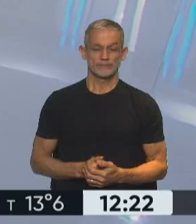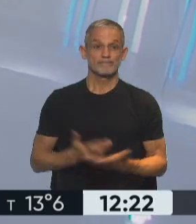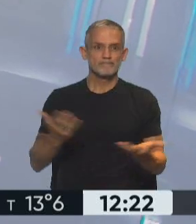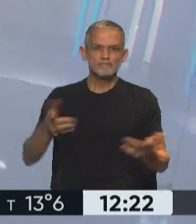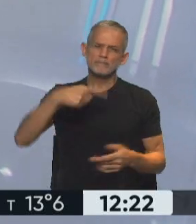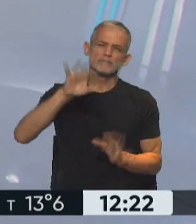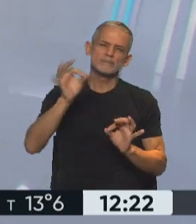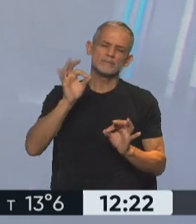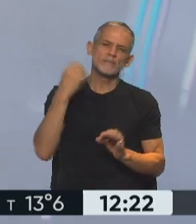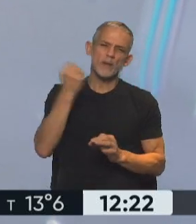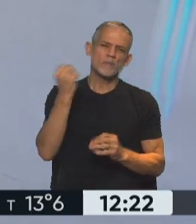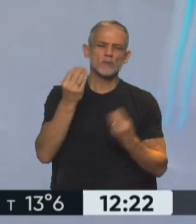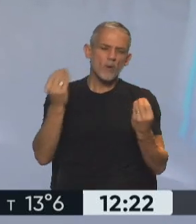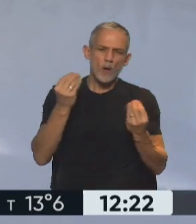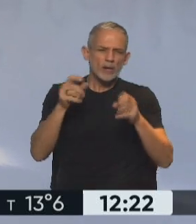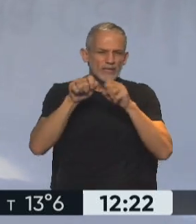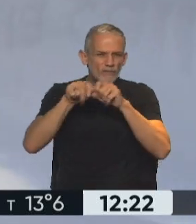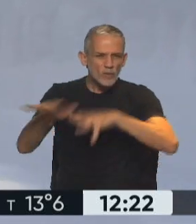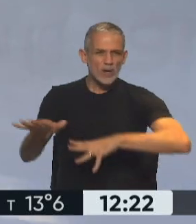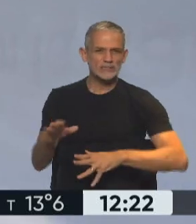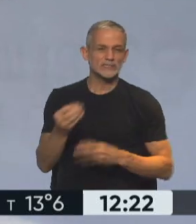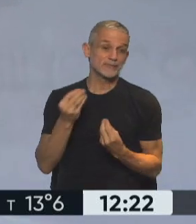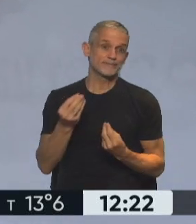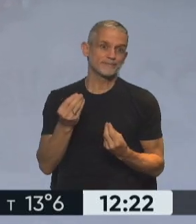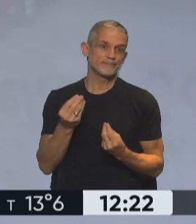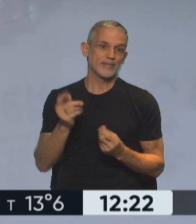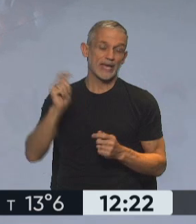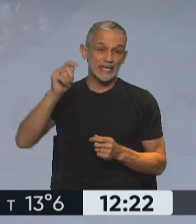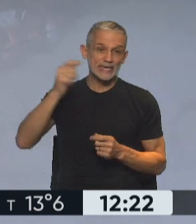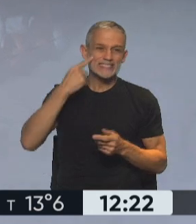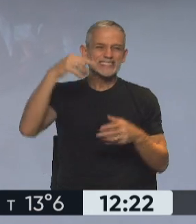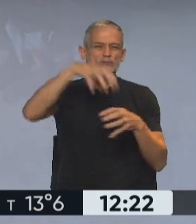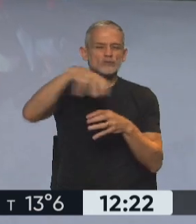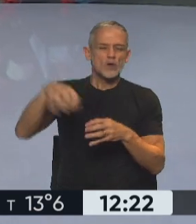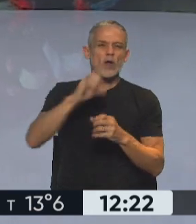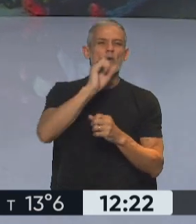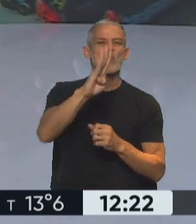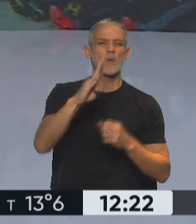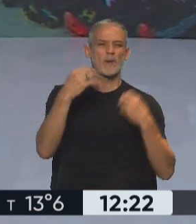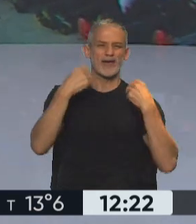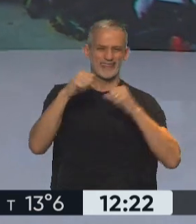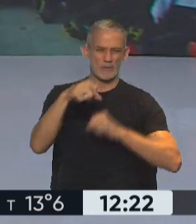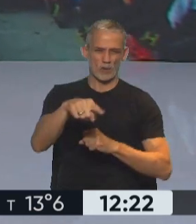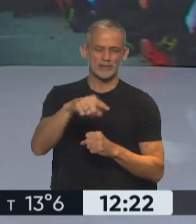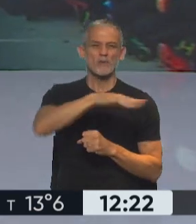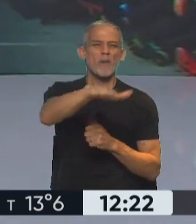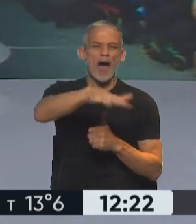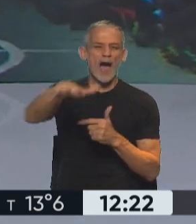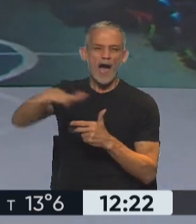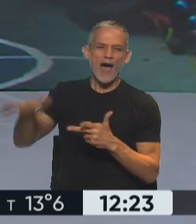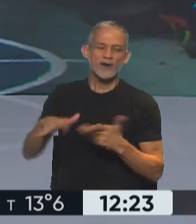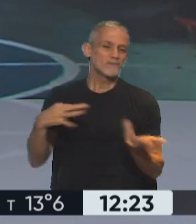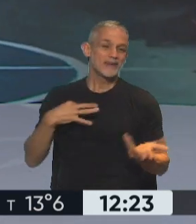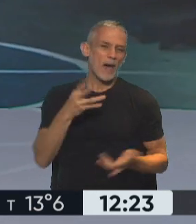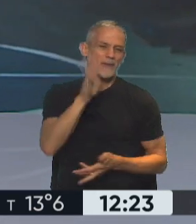Creo que todos sabemos la importancia, la penetración, la influencia que tienen las instituciones deportivas, los clubes de barrio en la vida